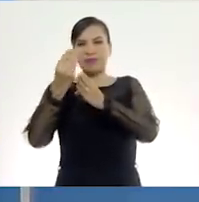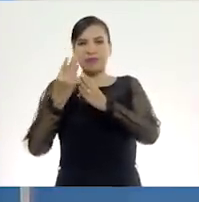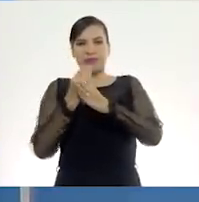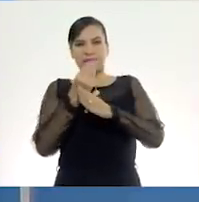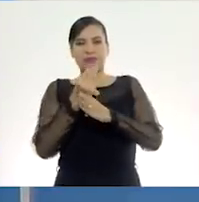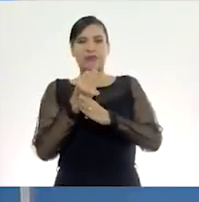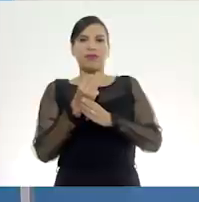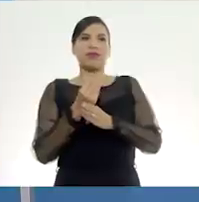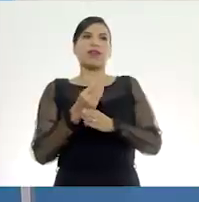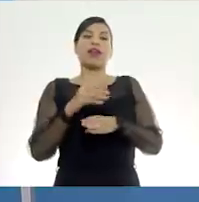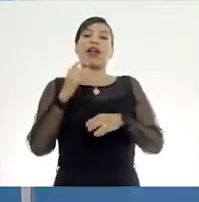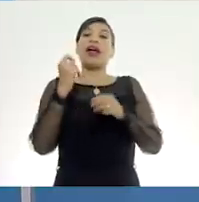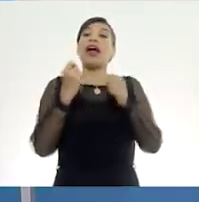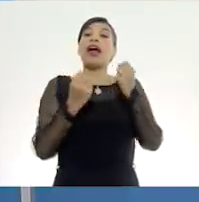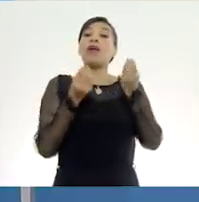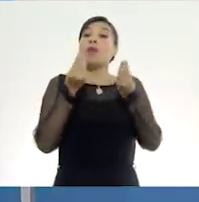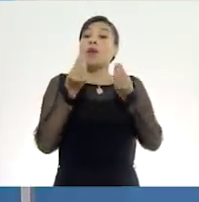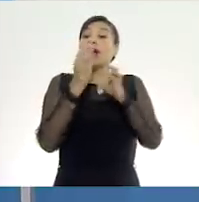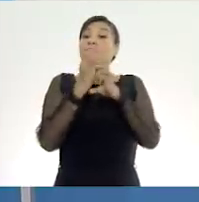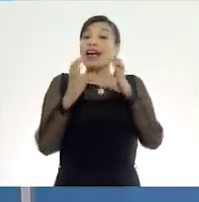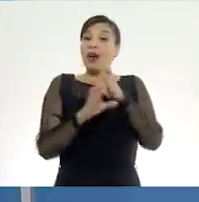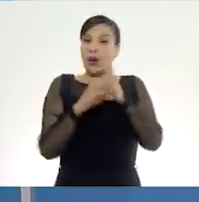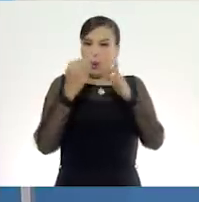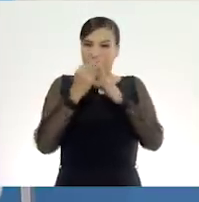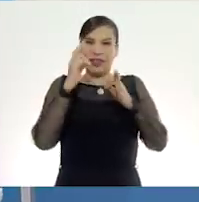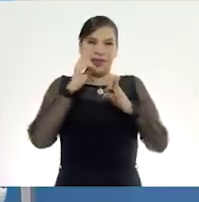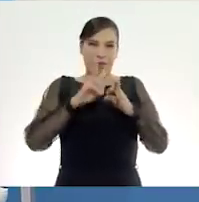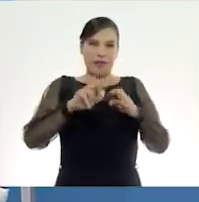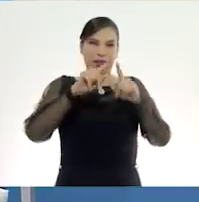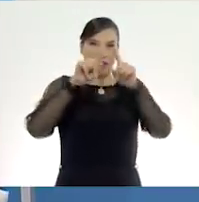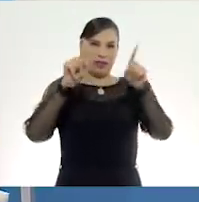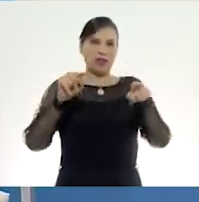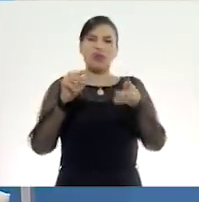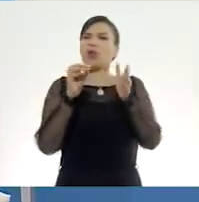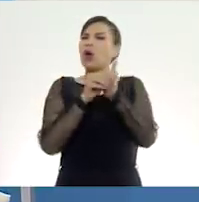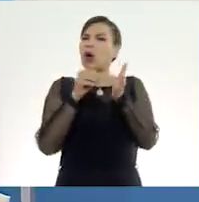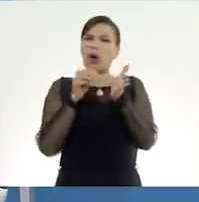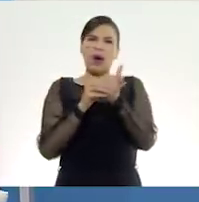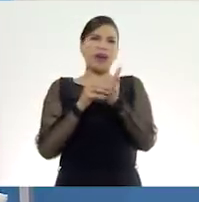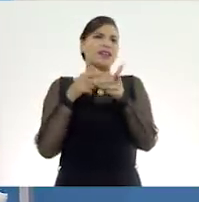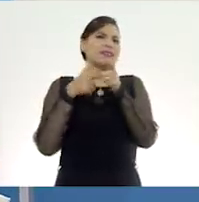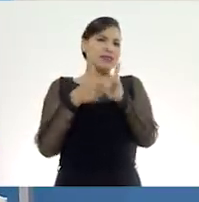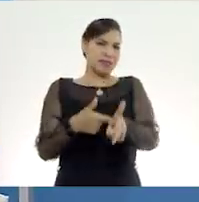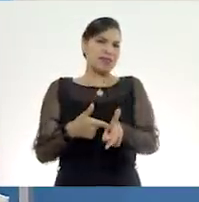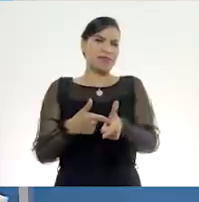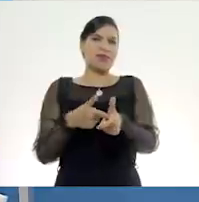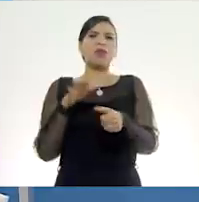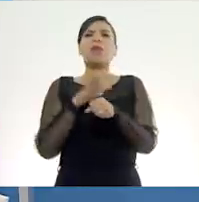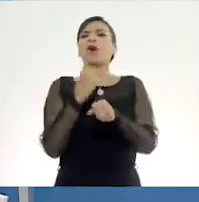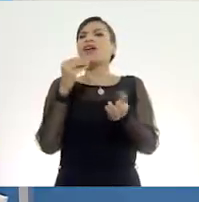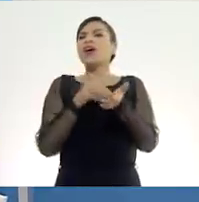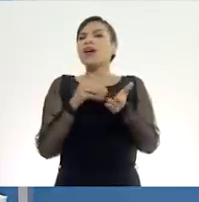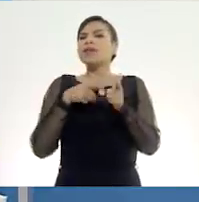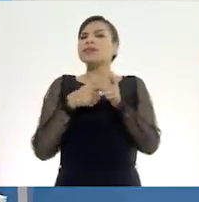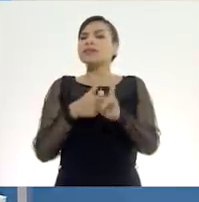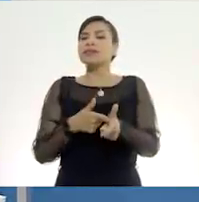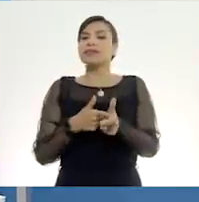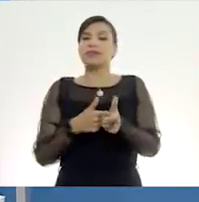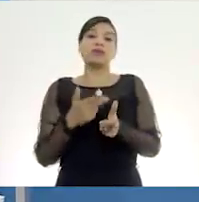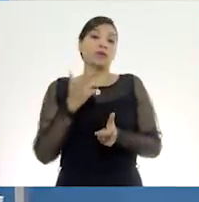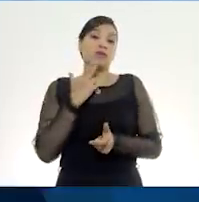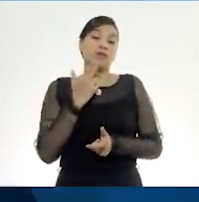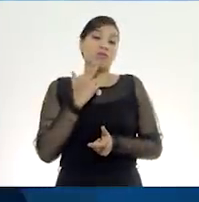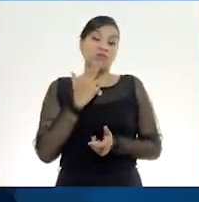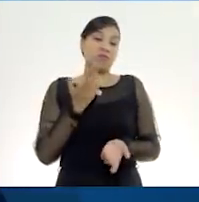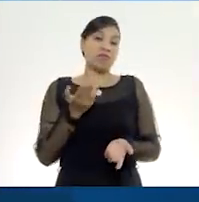De acuerdo. Repito, muchas de las cosas que estábamos viendo continúan vigentes. ¿Sí? ¿Y por qué continúan vigentes? Porque tienen utilidad